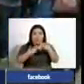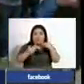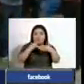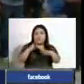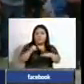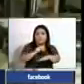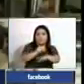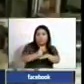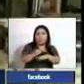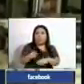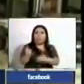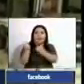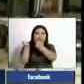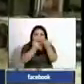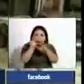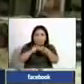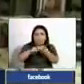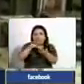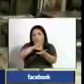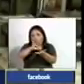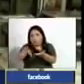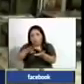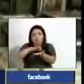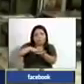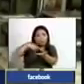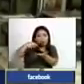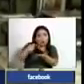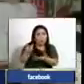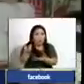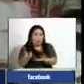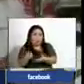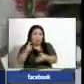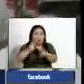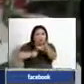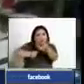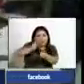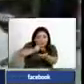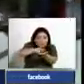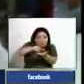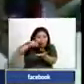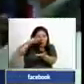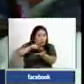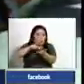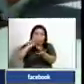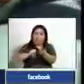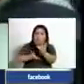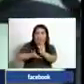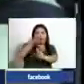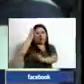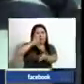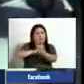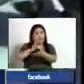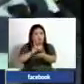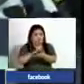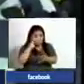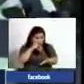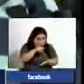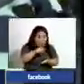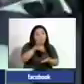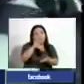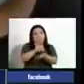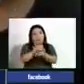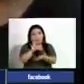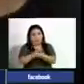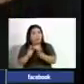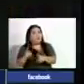precios máximos para el maíz, frijol, arroz, huevo y leche en polvo tampoco debe incrementarse. Caso contrario, se les